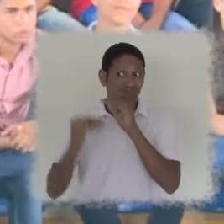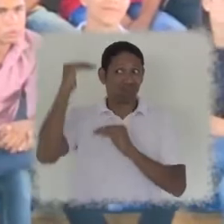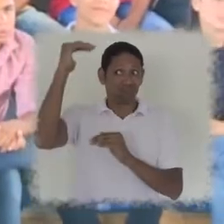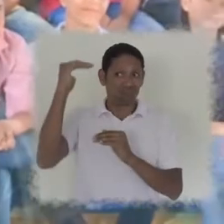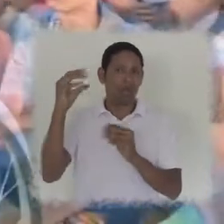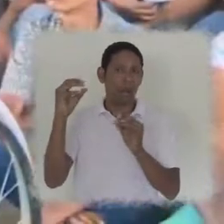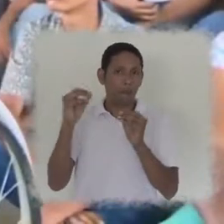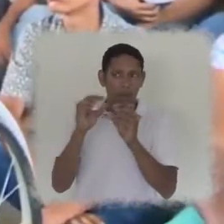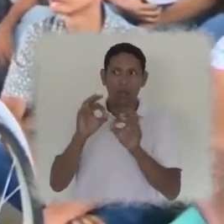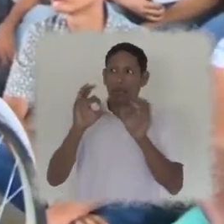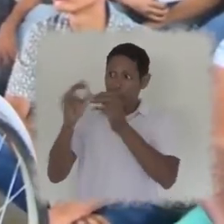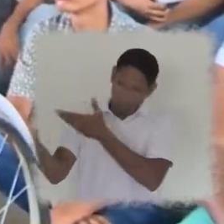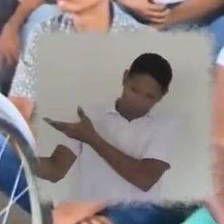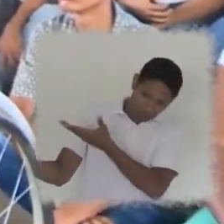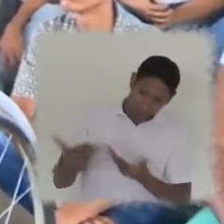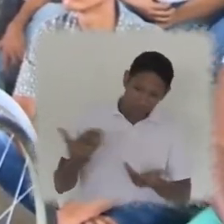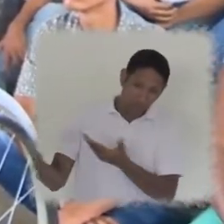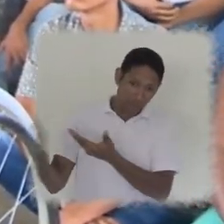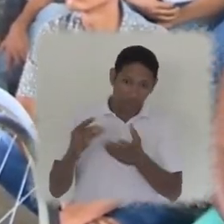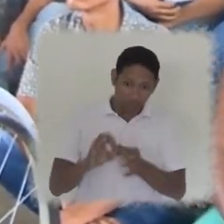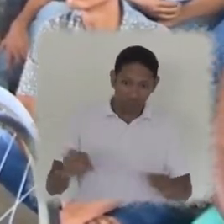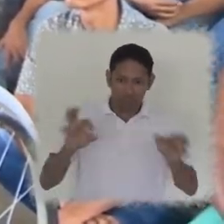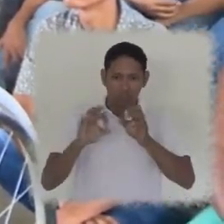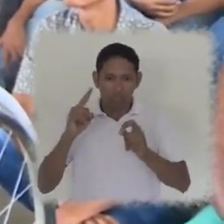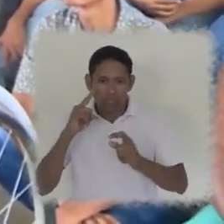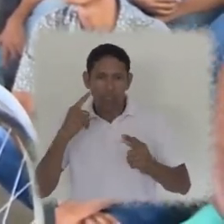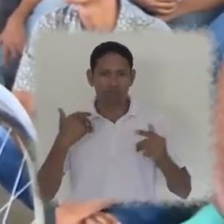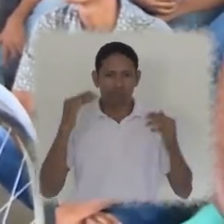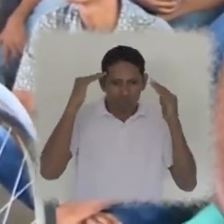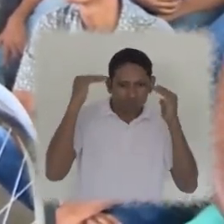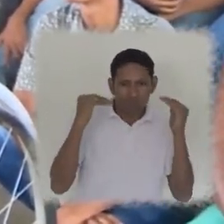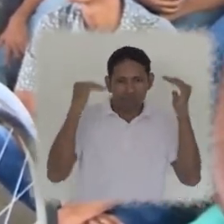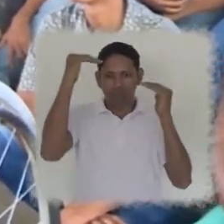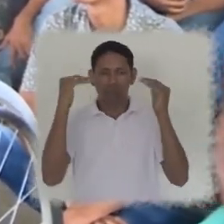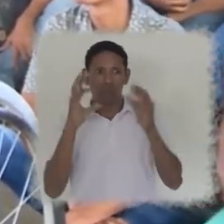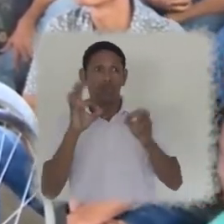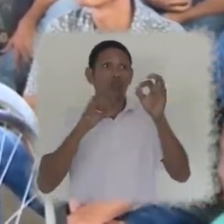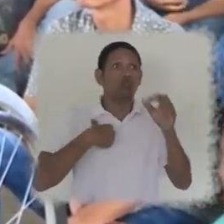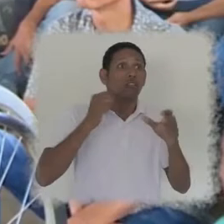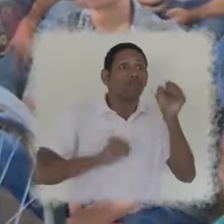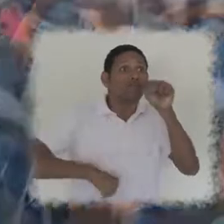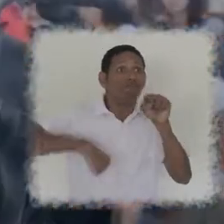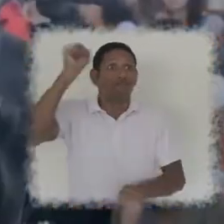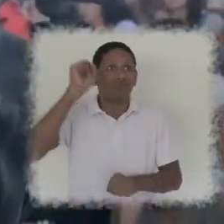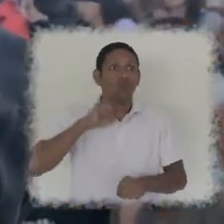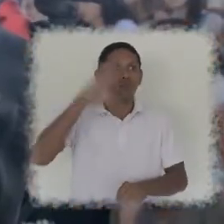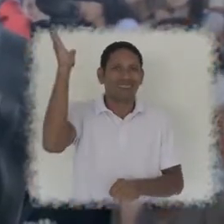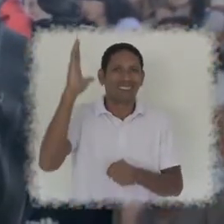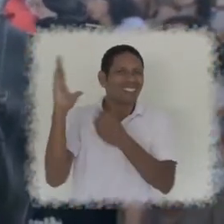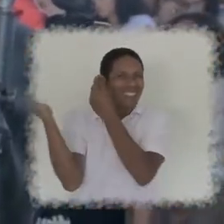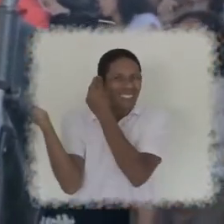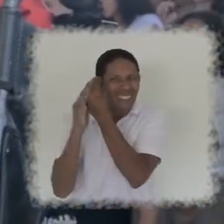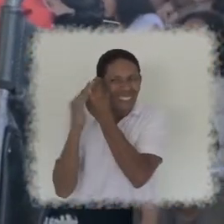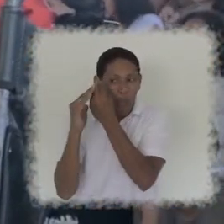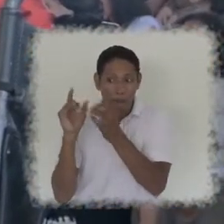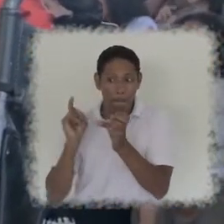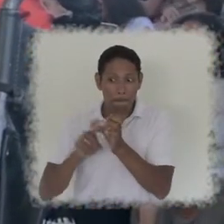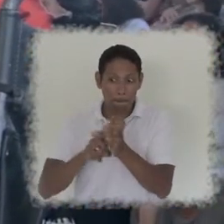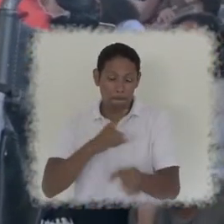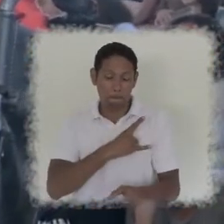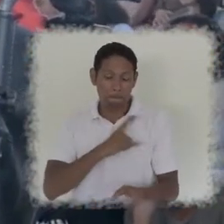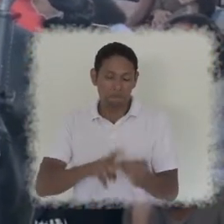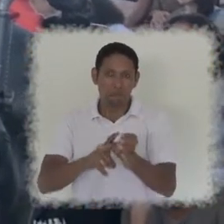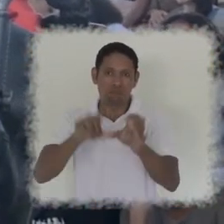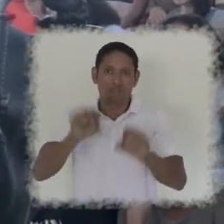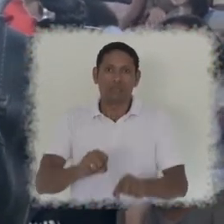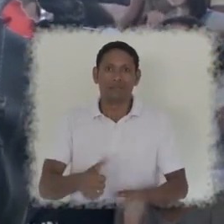mérito académico, elevando su presencia en la institución y estimulando la sana competencia para la obtención de buenos resultados en las